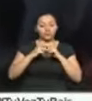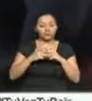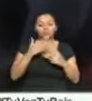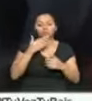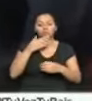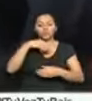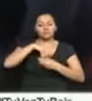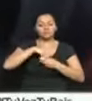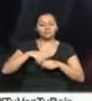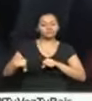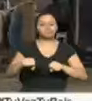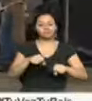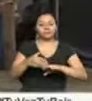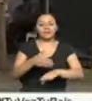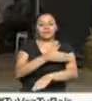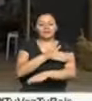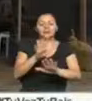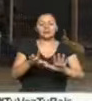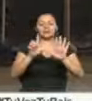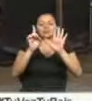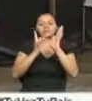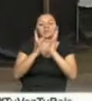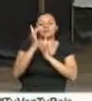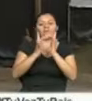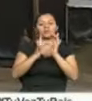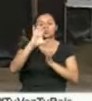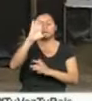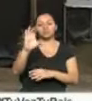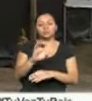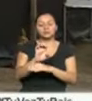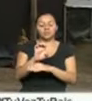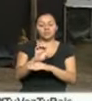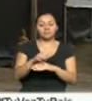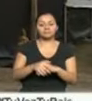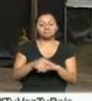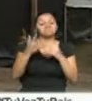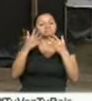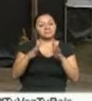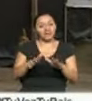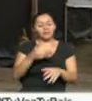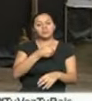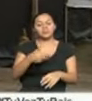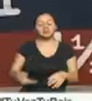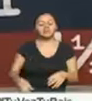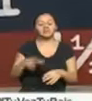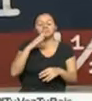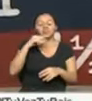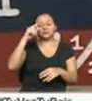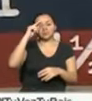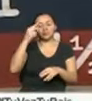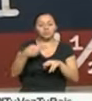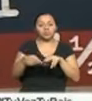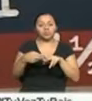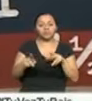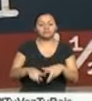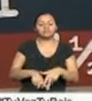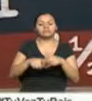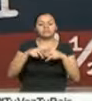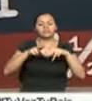el sismo del 16 de abril en la costa ecuatoriana. De acuerdo al presidente Rafael Correa, pronto empezará la